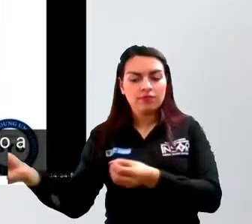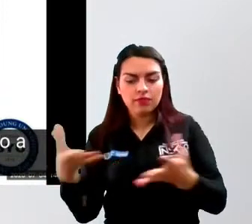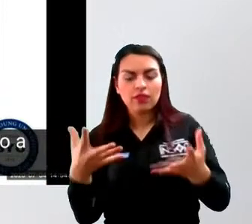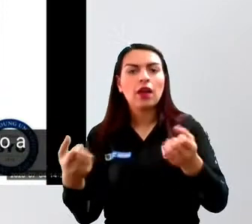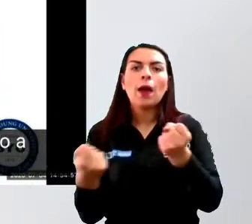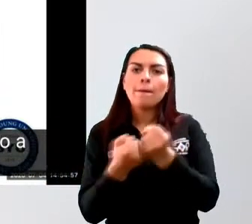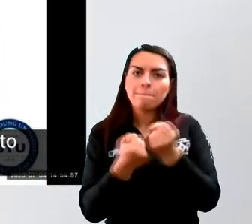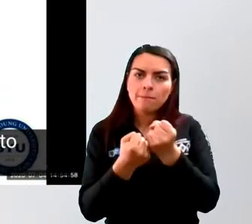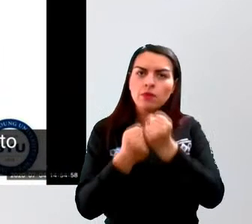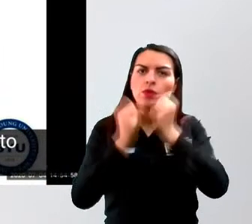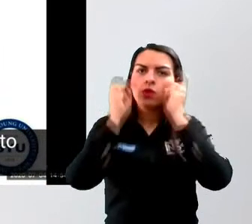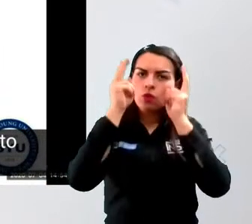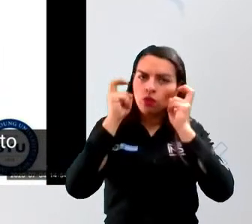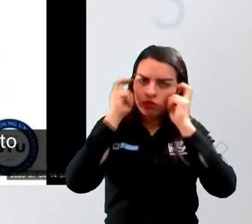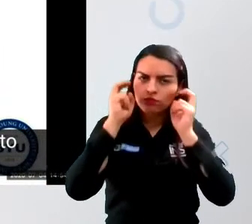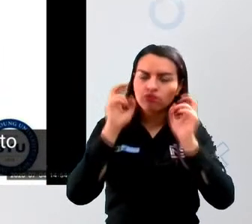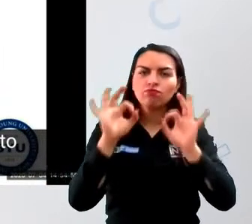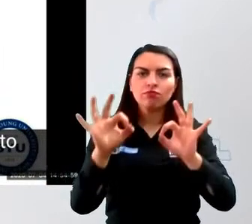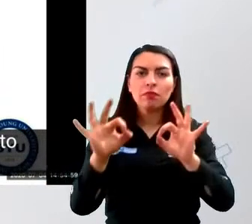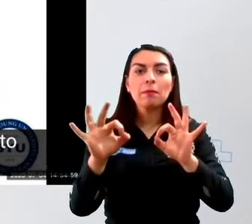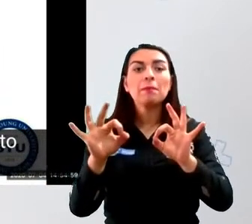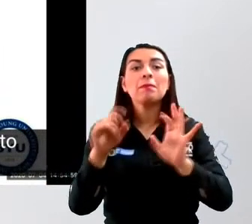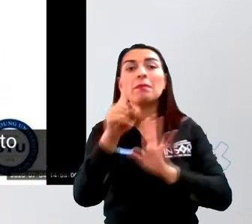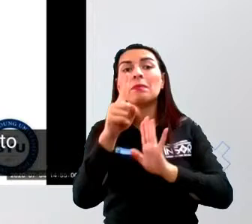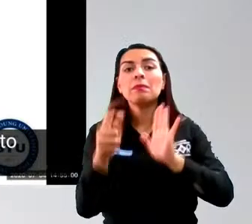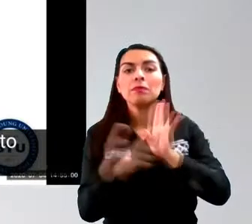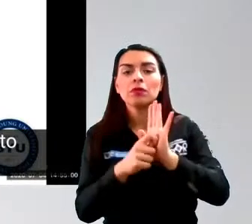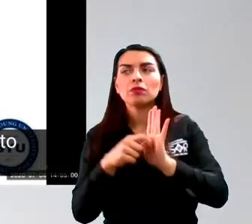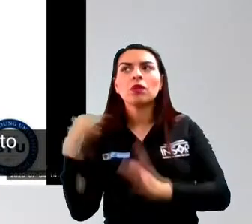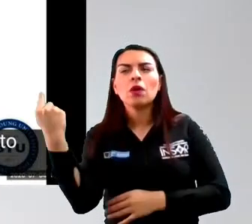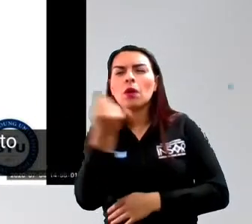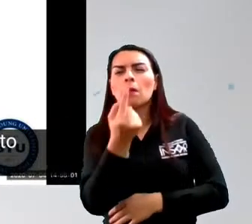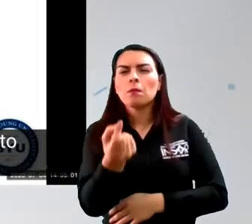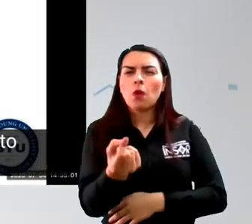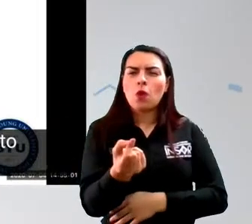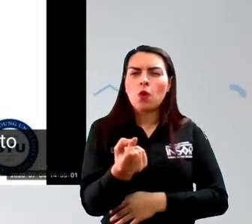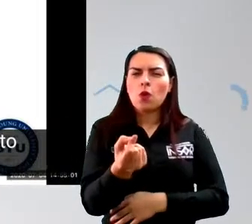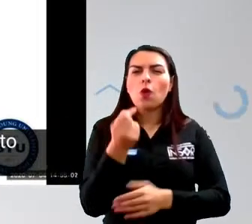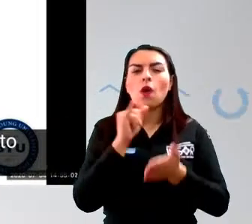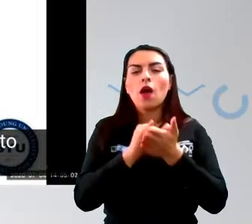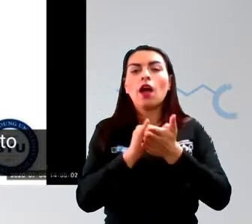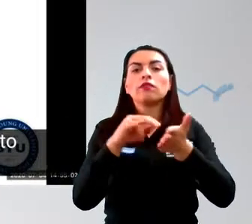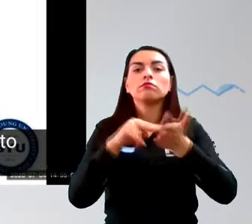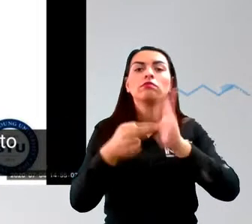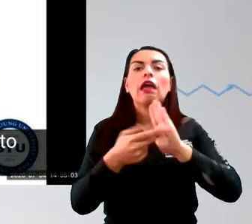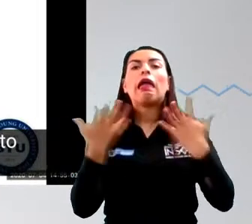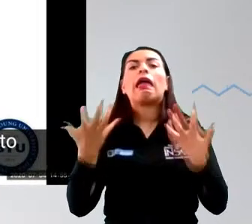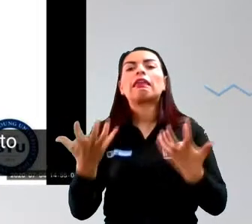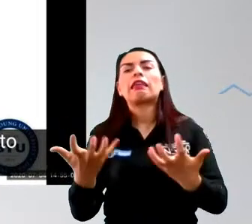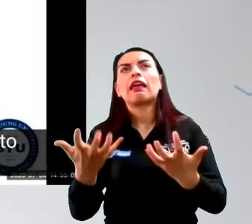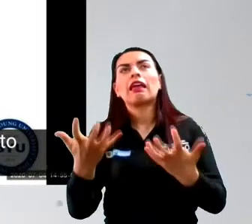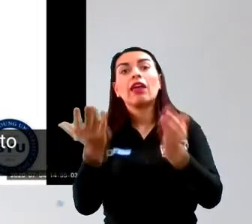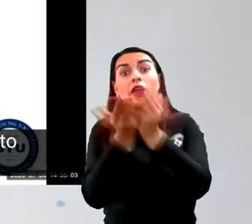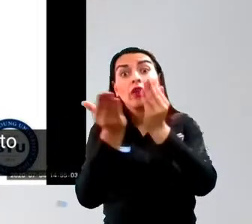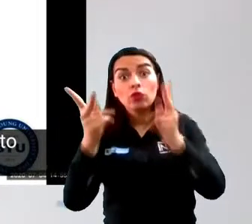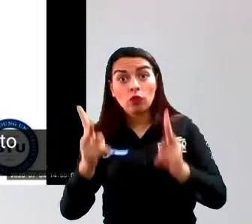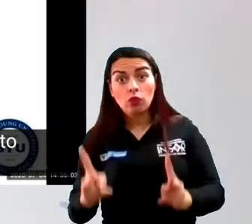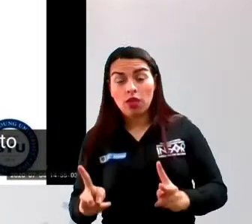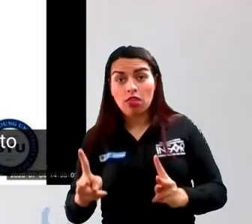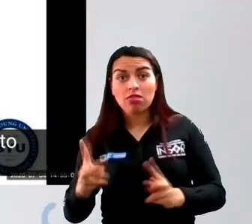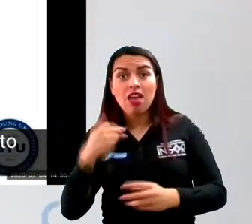pero a menudo hacen muy poco y esperan que estudiantes adultos tengan altos